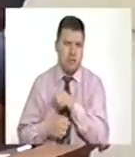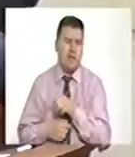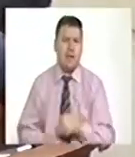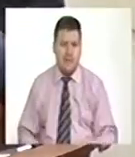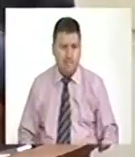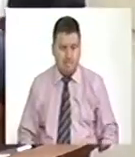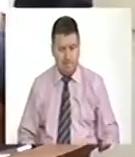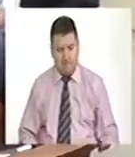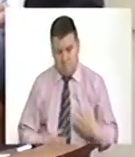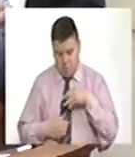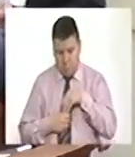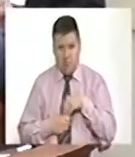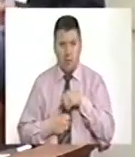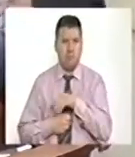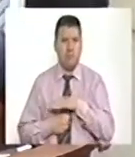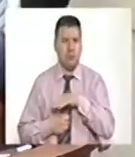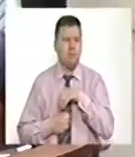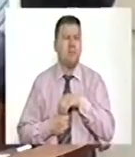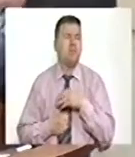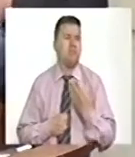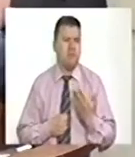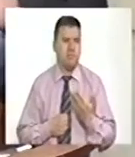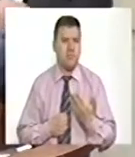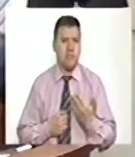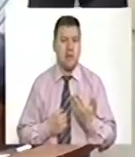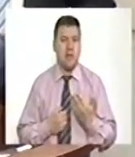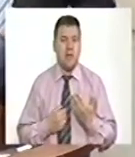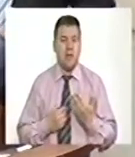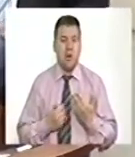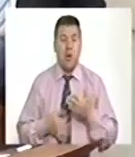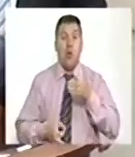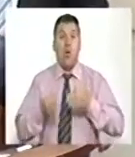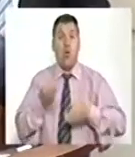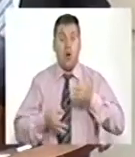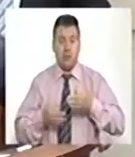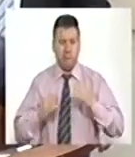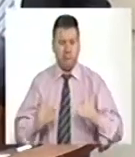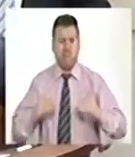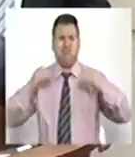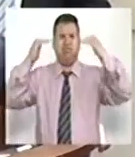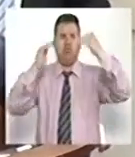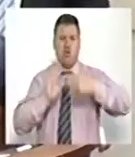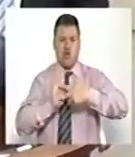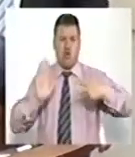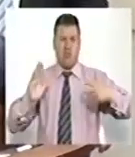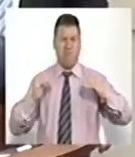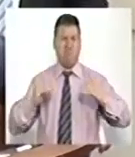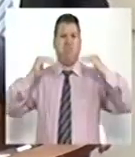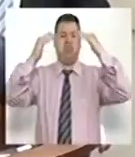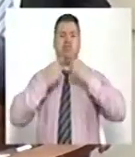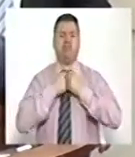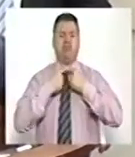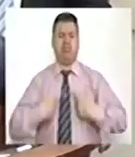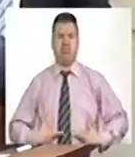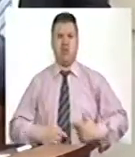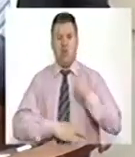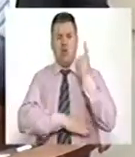al interior de la Sala de Casación Penal en la Corte Suprema de Justicia,